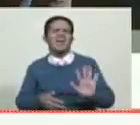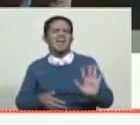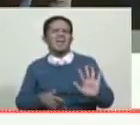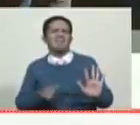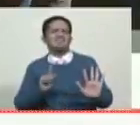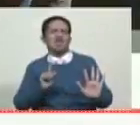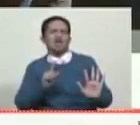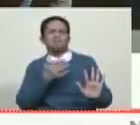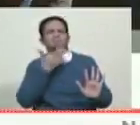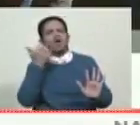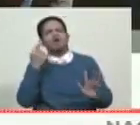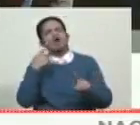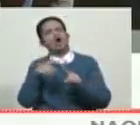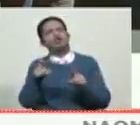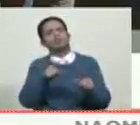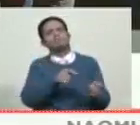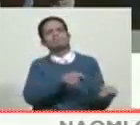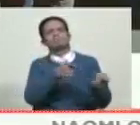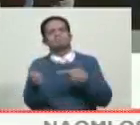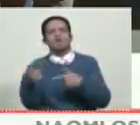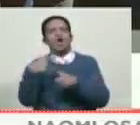la Serie del Caribe.